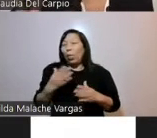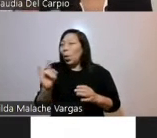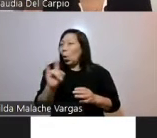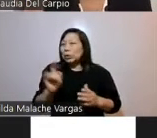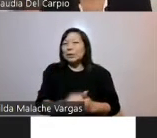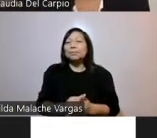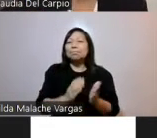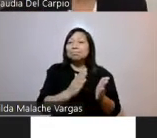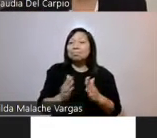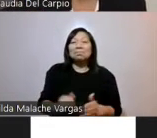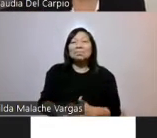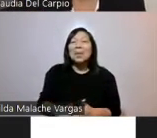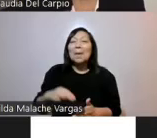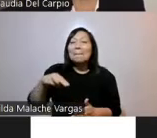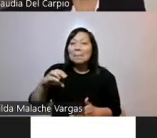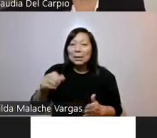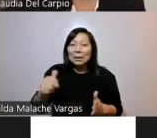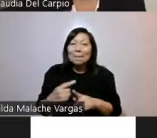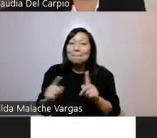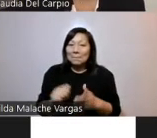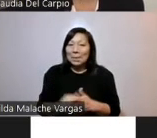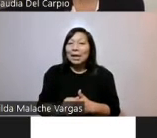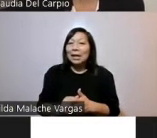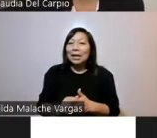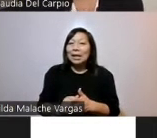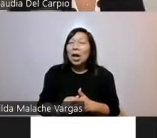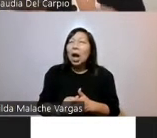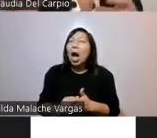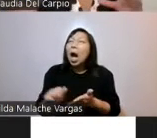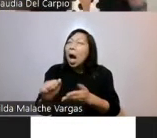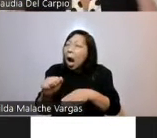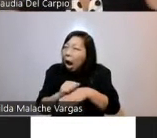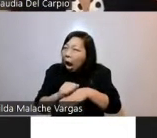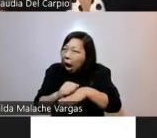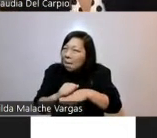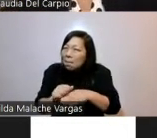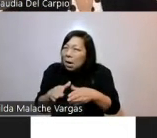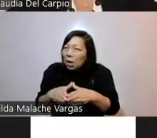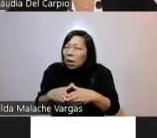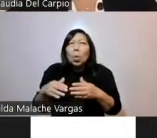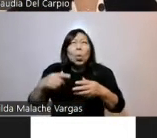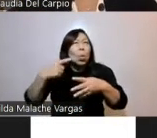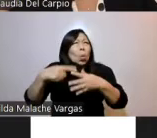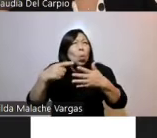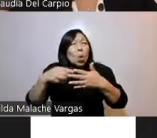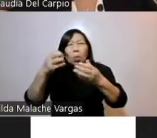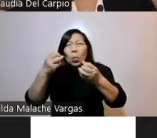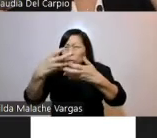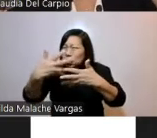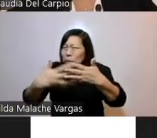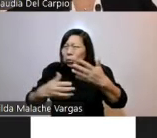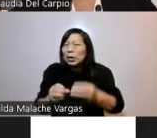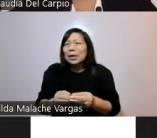No voy a hablar de marcas, pero en general los jabones íntimos tienen una barbaridad de compuestos y es